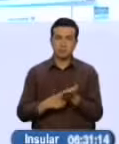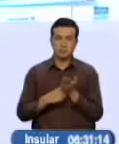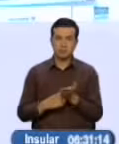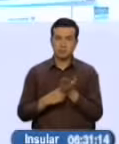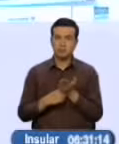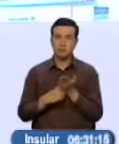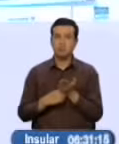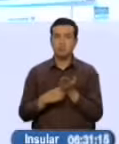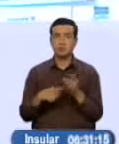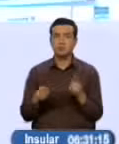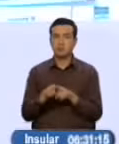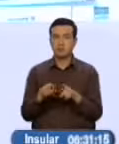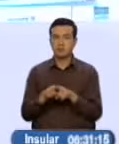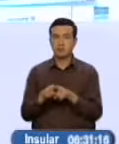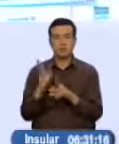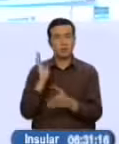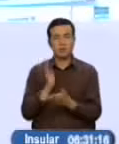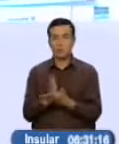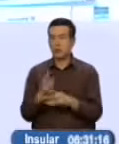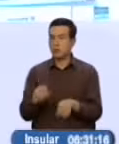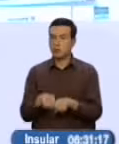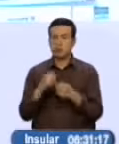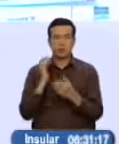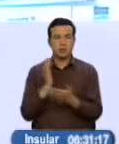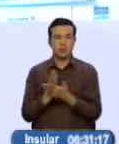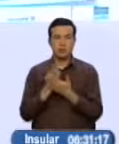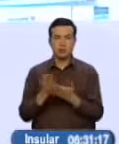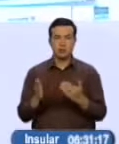generado a través también de romper